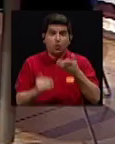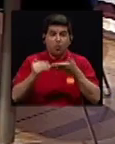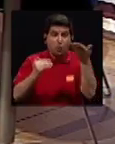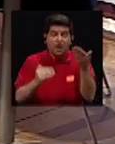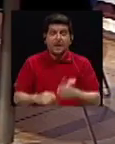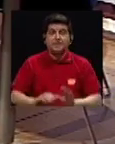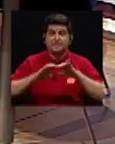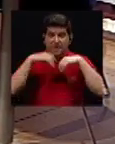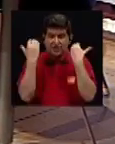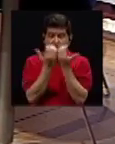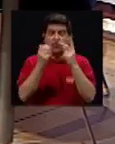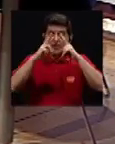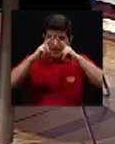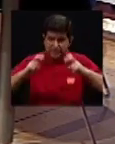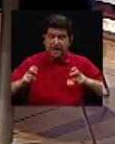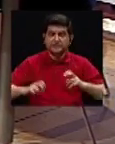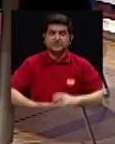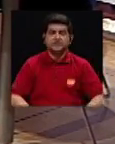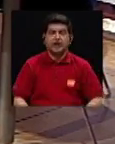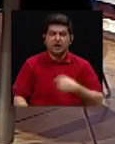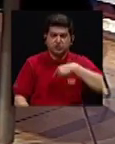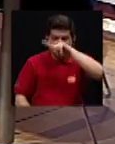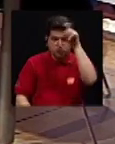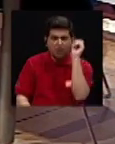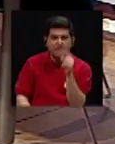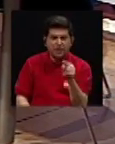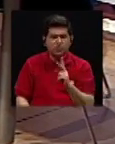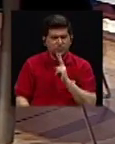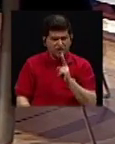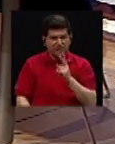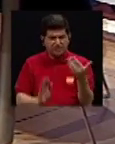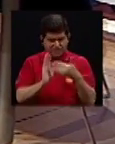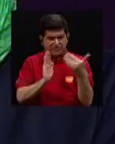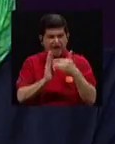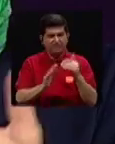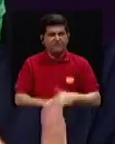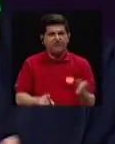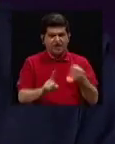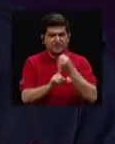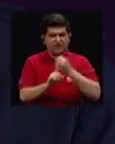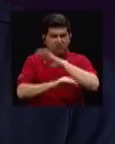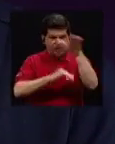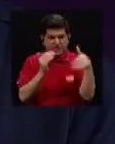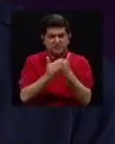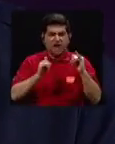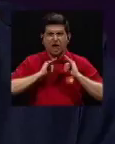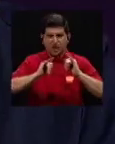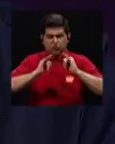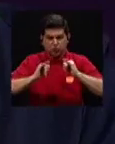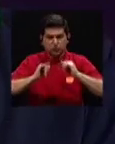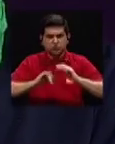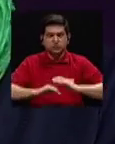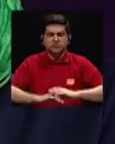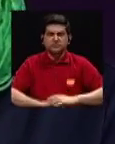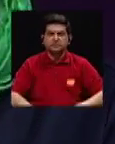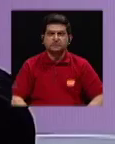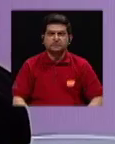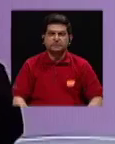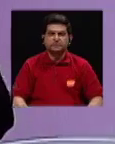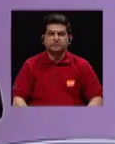una situación generalizada que había un elemento de clase que habría que considerar Entonces mi pregunta es así de verdad Nos afecta la violencia a todas